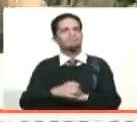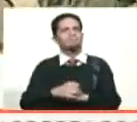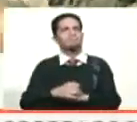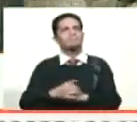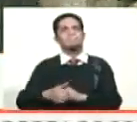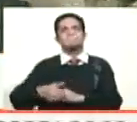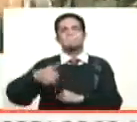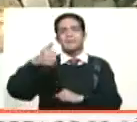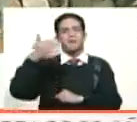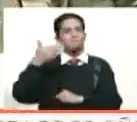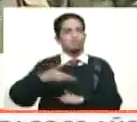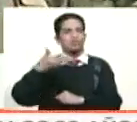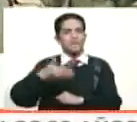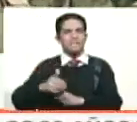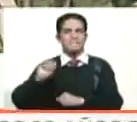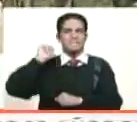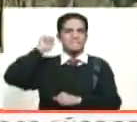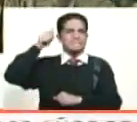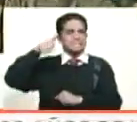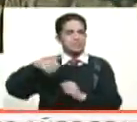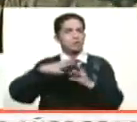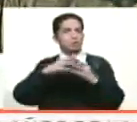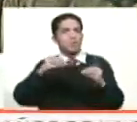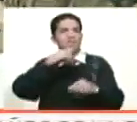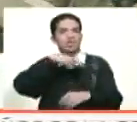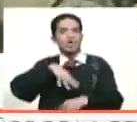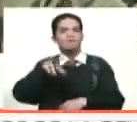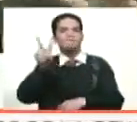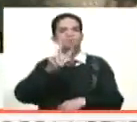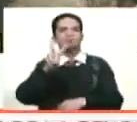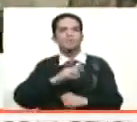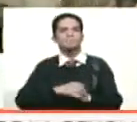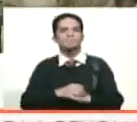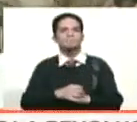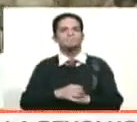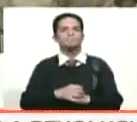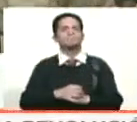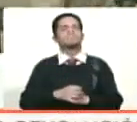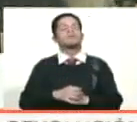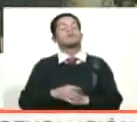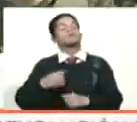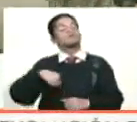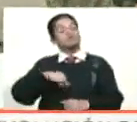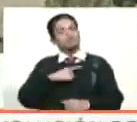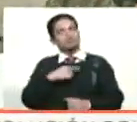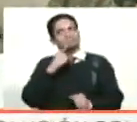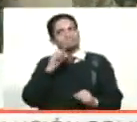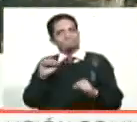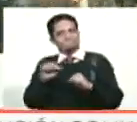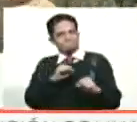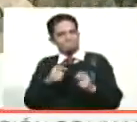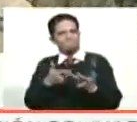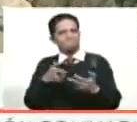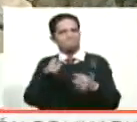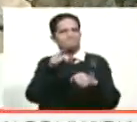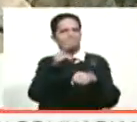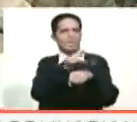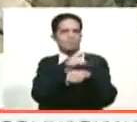importantes de la historia de nuestro país. Vamos a desplegar todo nuestro sistema de armas,